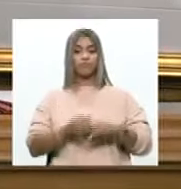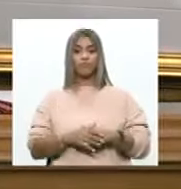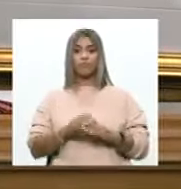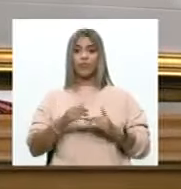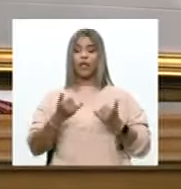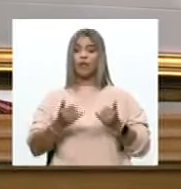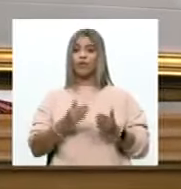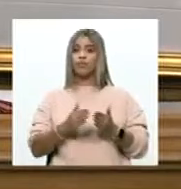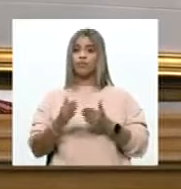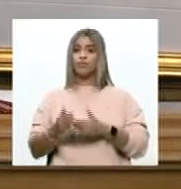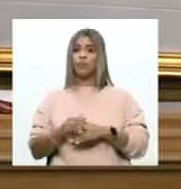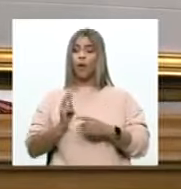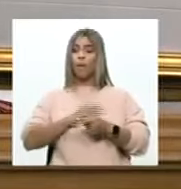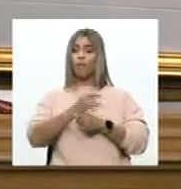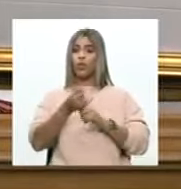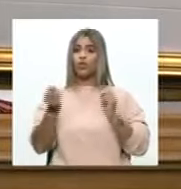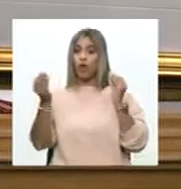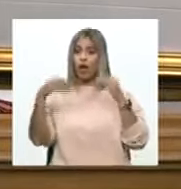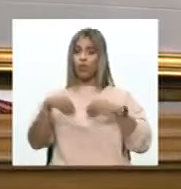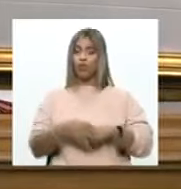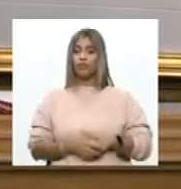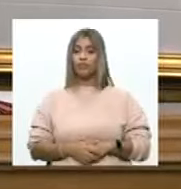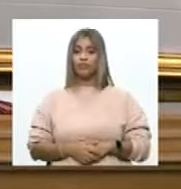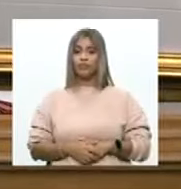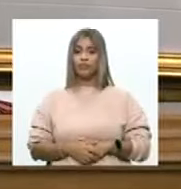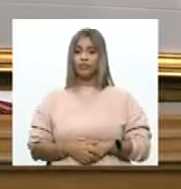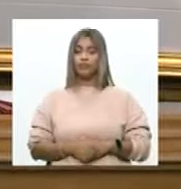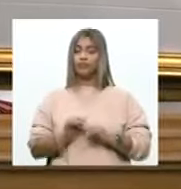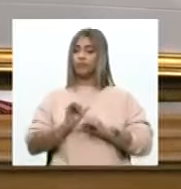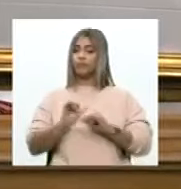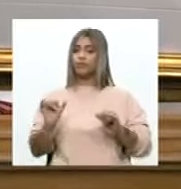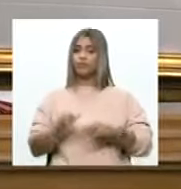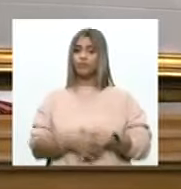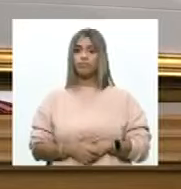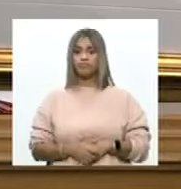proceder a considerar el proyecto de acuerdo. Se cierra.